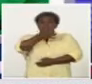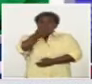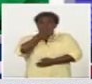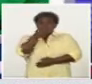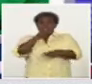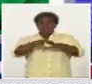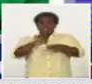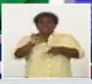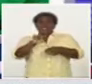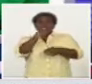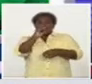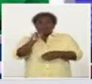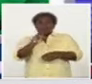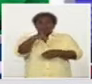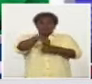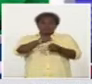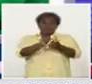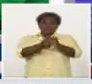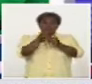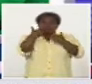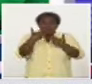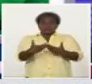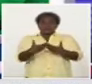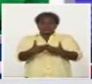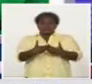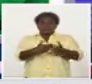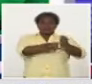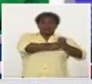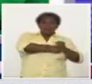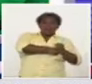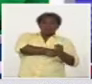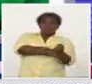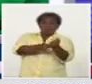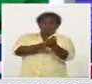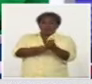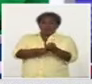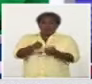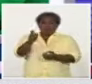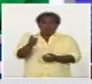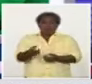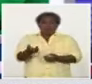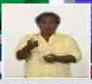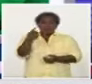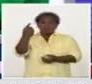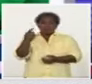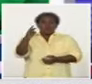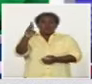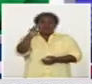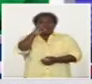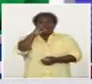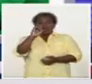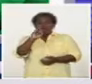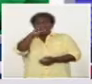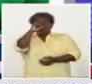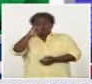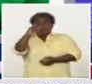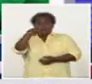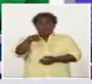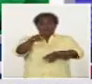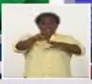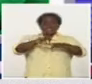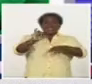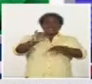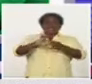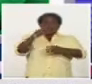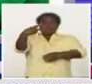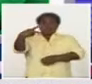el deporte cubano, el béisbol además muy golpeado. Primero fue Reynoso, ahora es Higinio, y nada, a